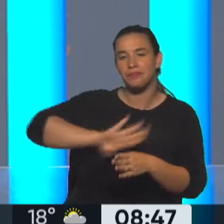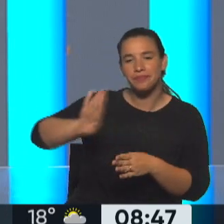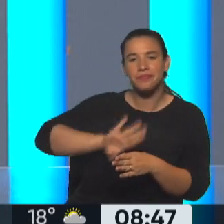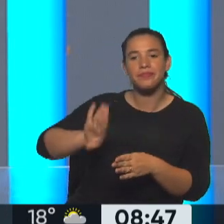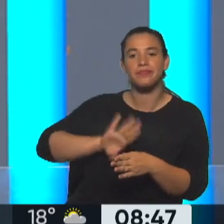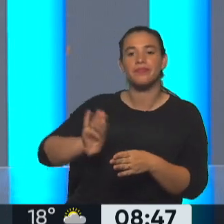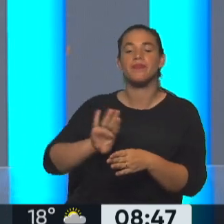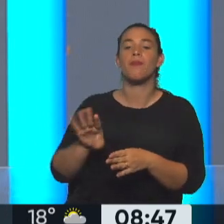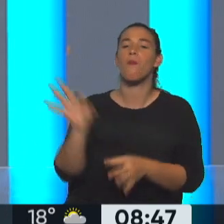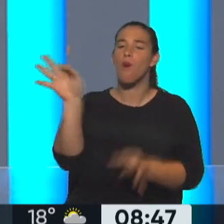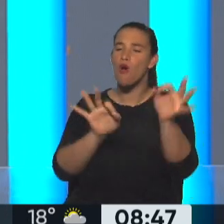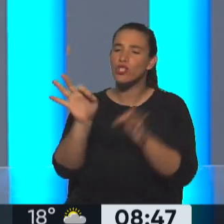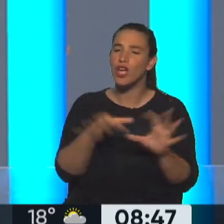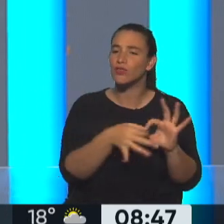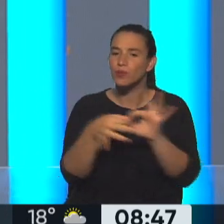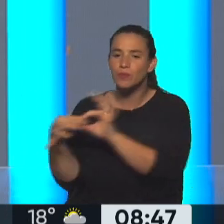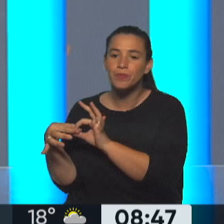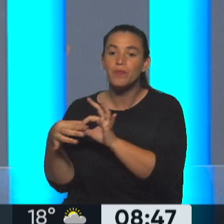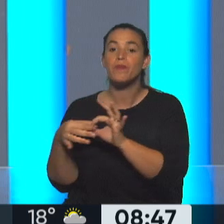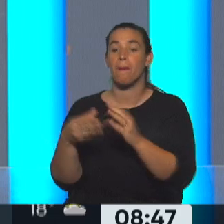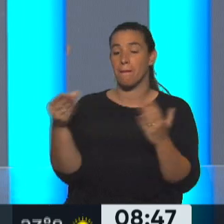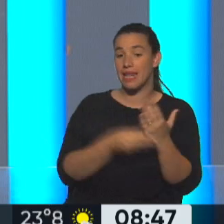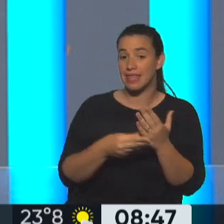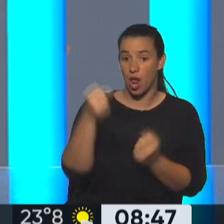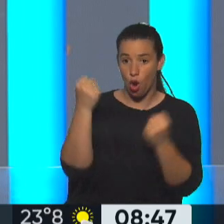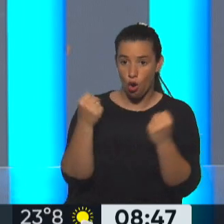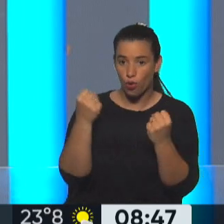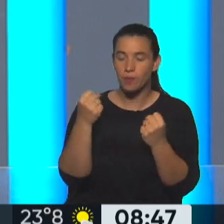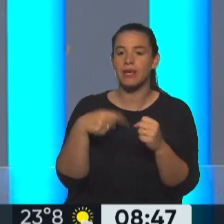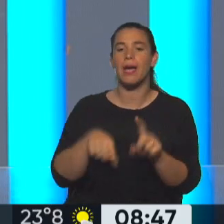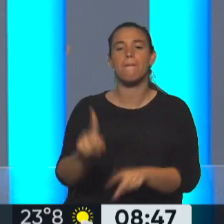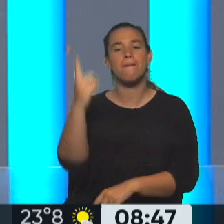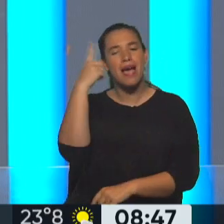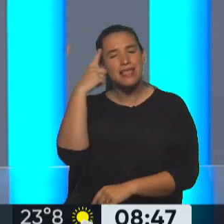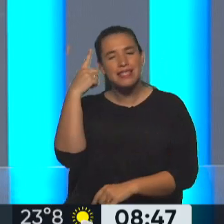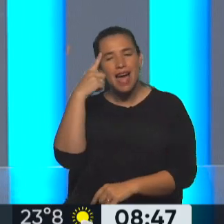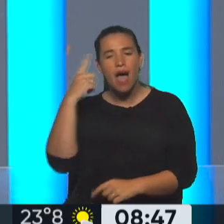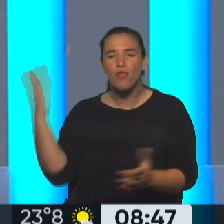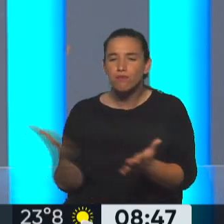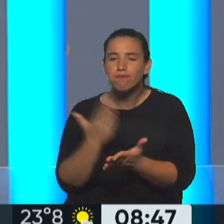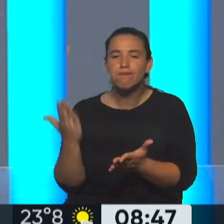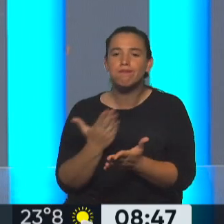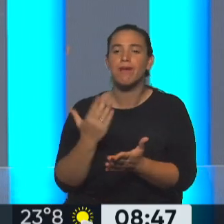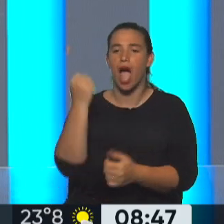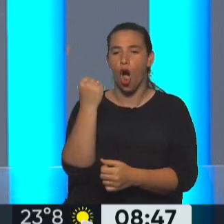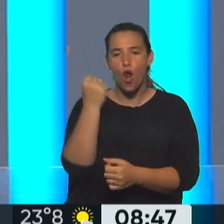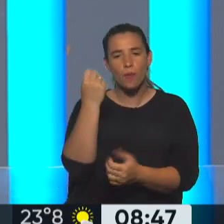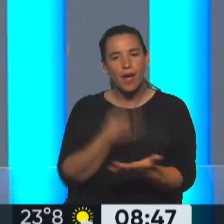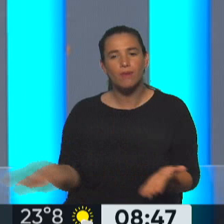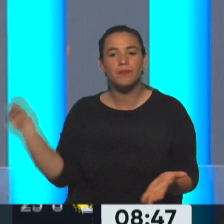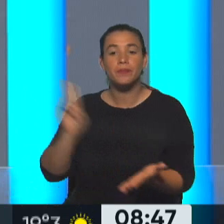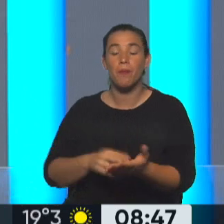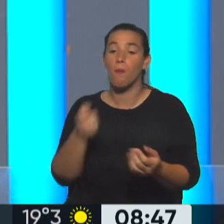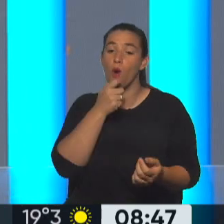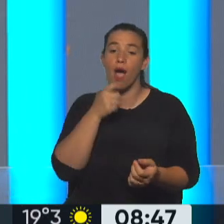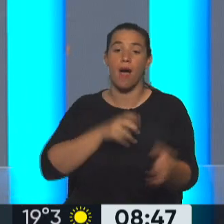vinculados con el Ministerio de Economía o pensando en la reactivación económica, como por ejemplo el proyecto de ley de